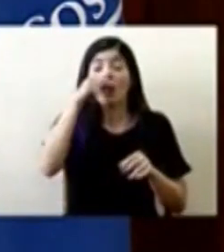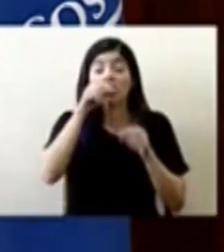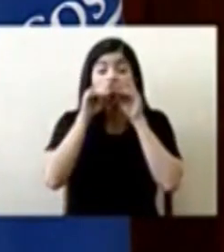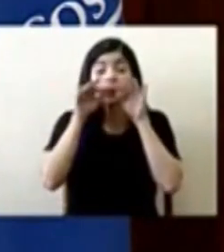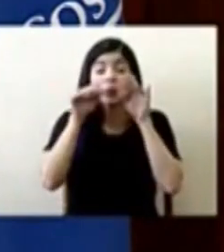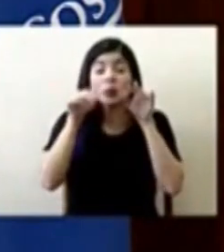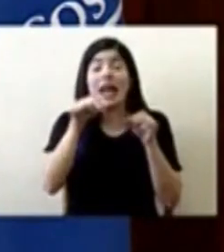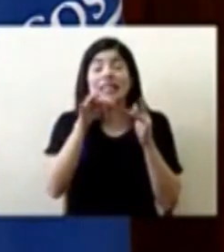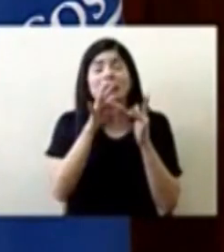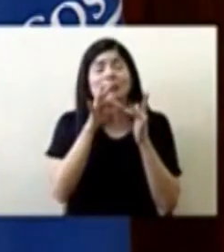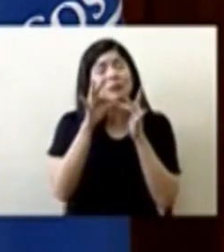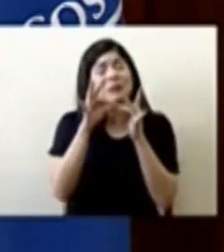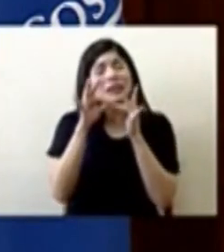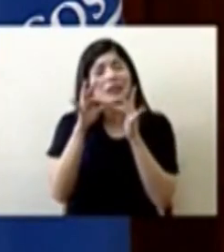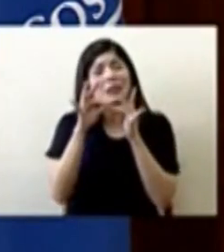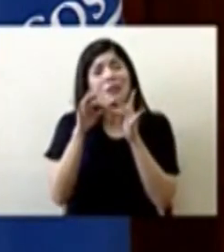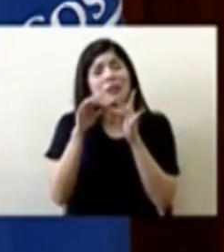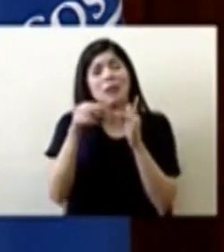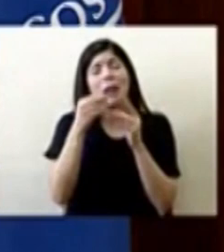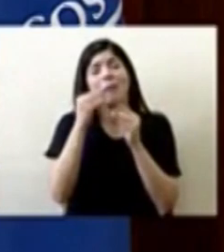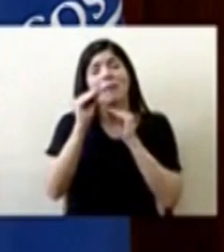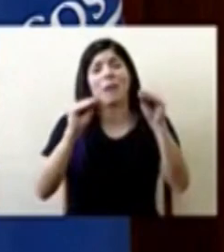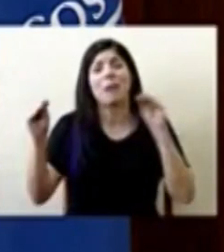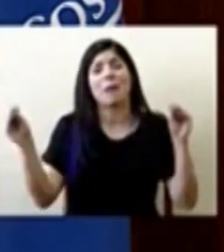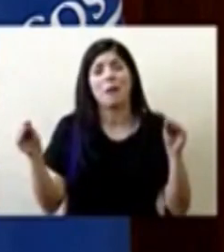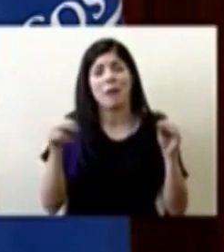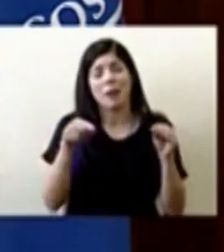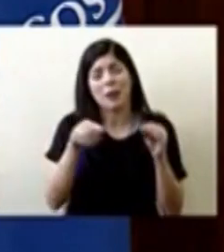la forma principal en cómo se transmite.